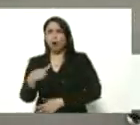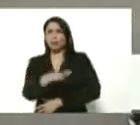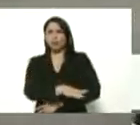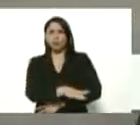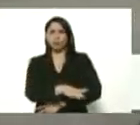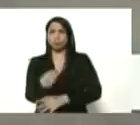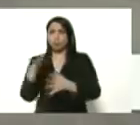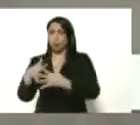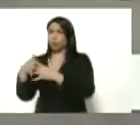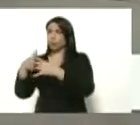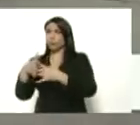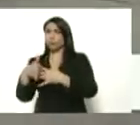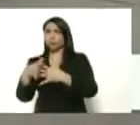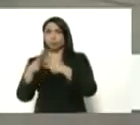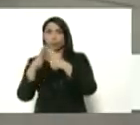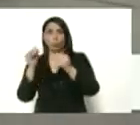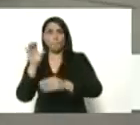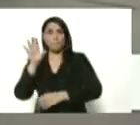Todo el país